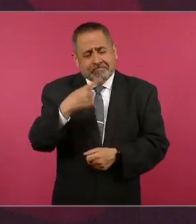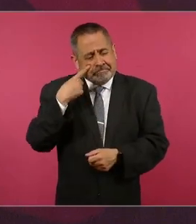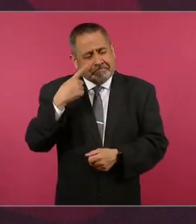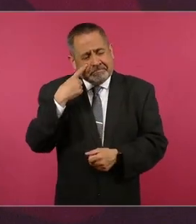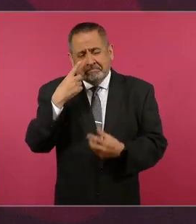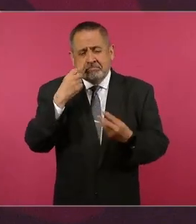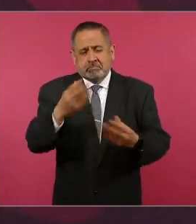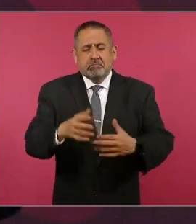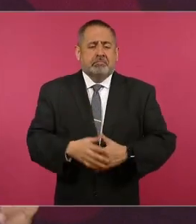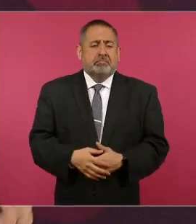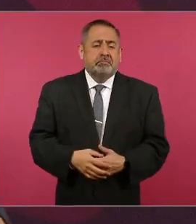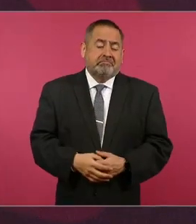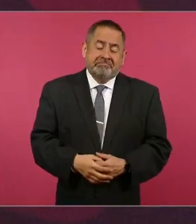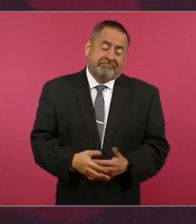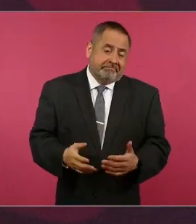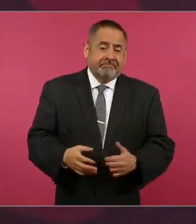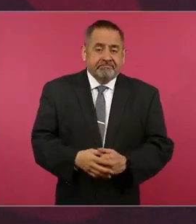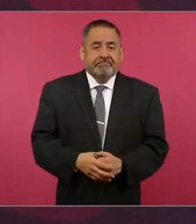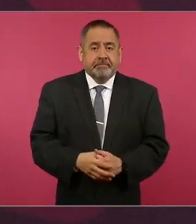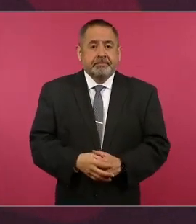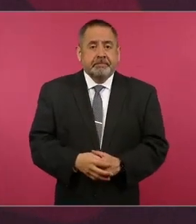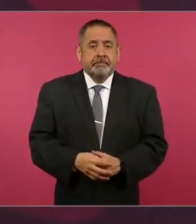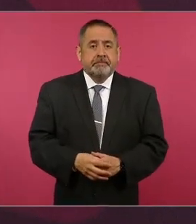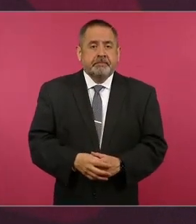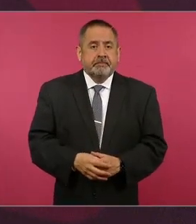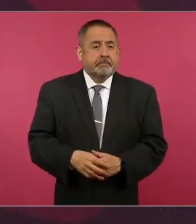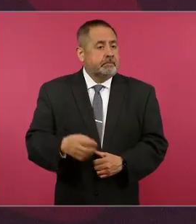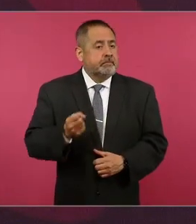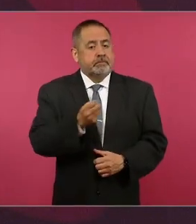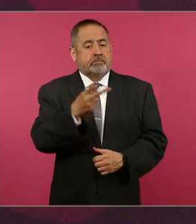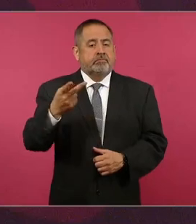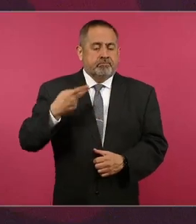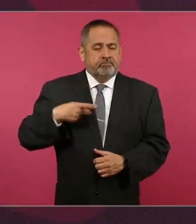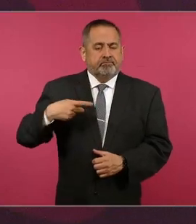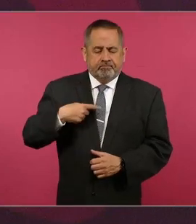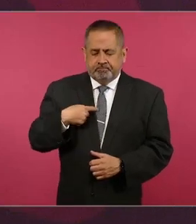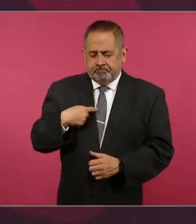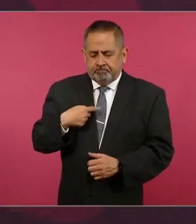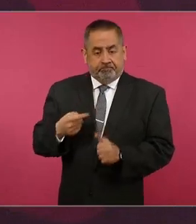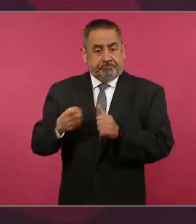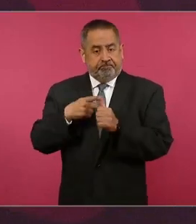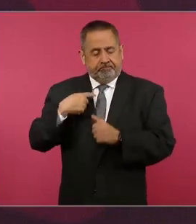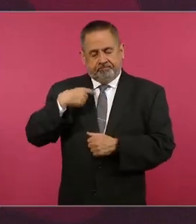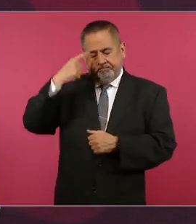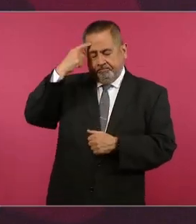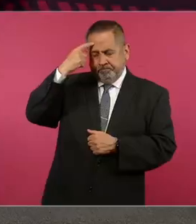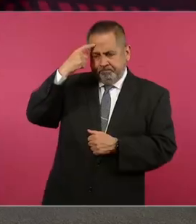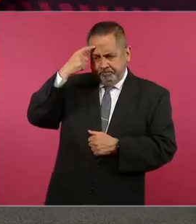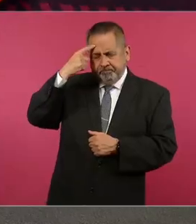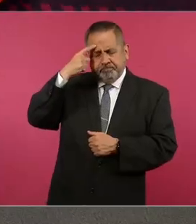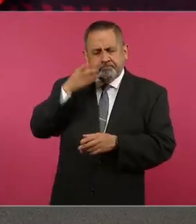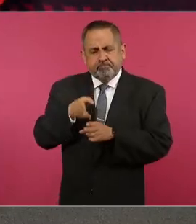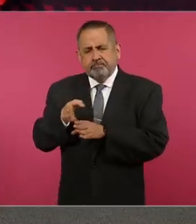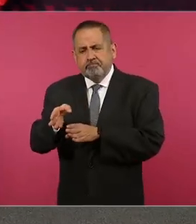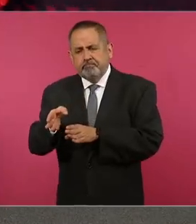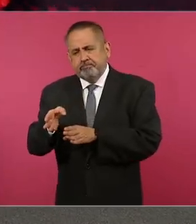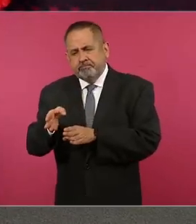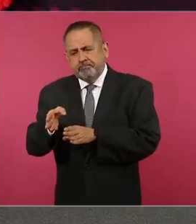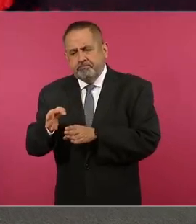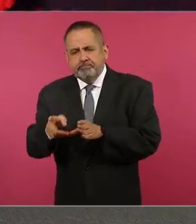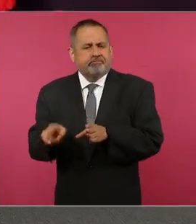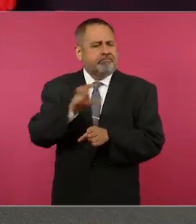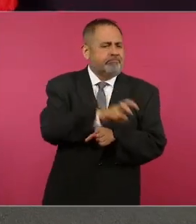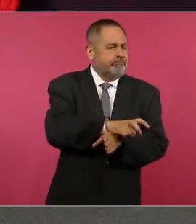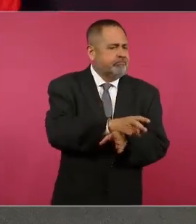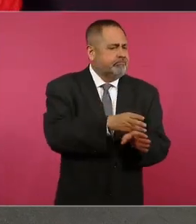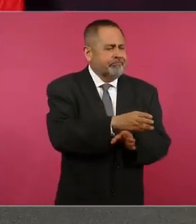gente que tiene una manera de pensar y cambia hay